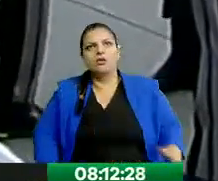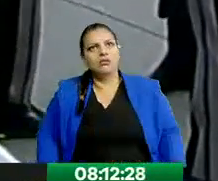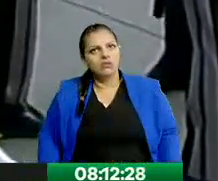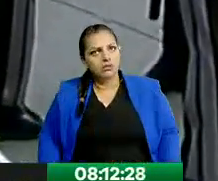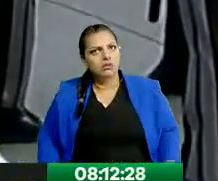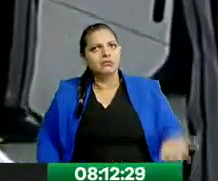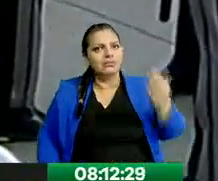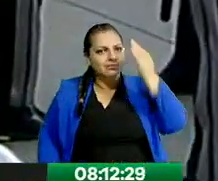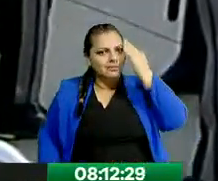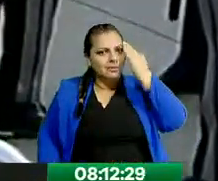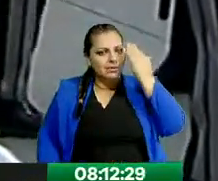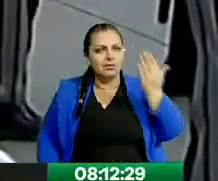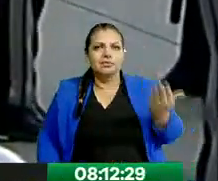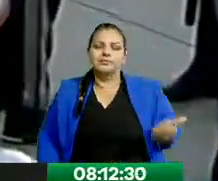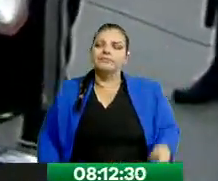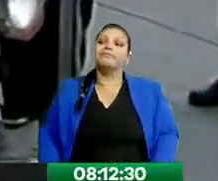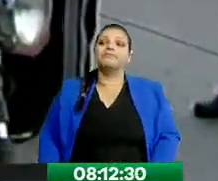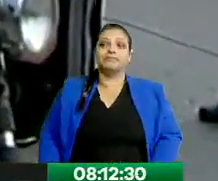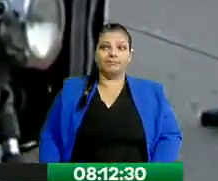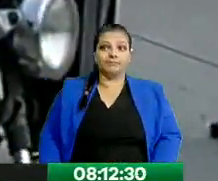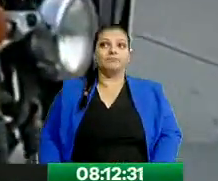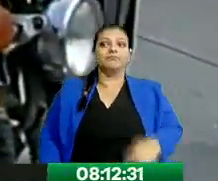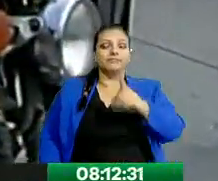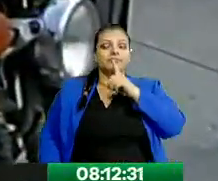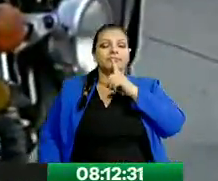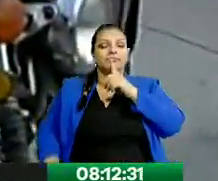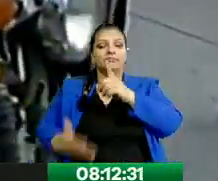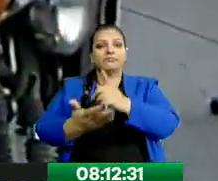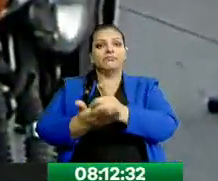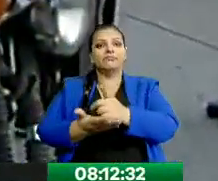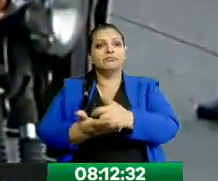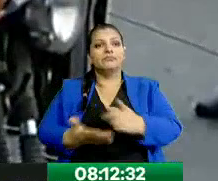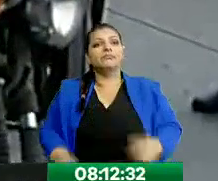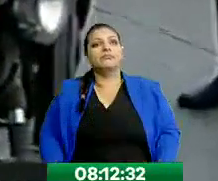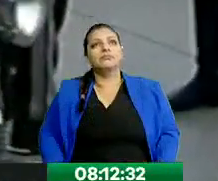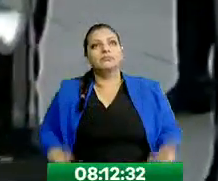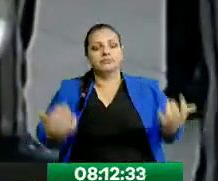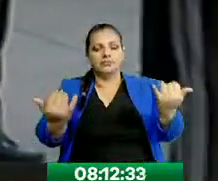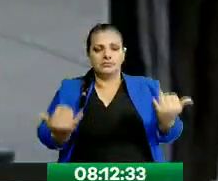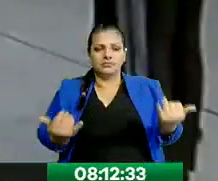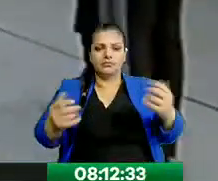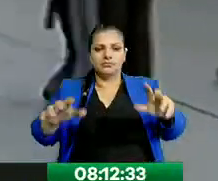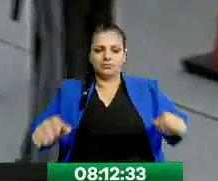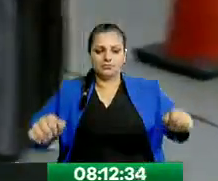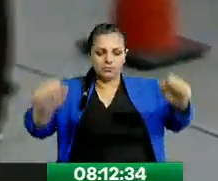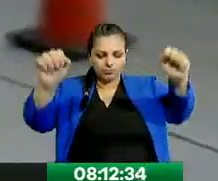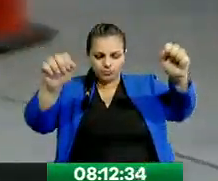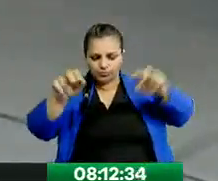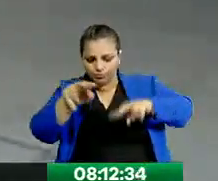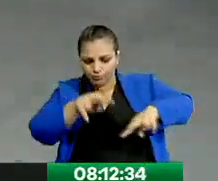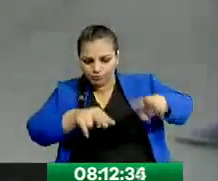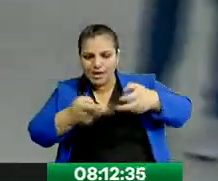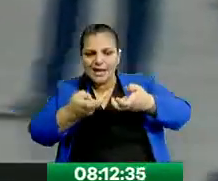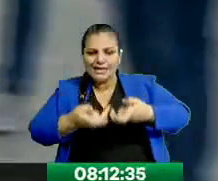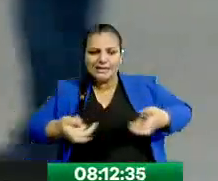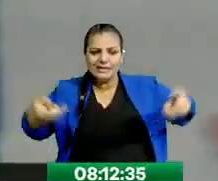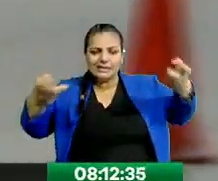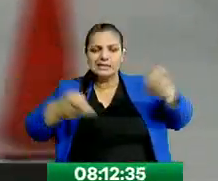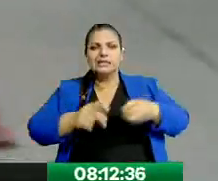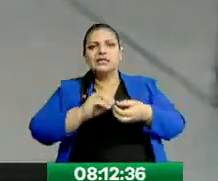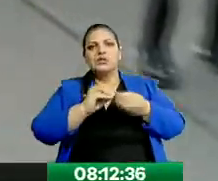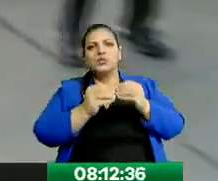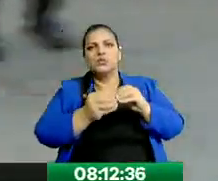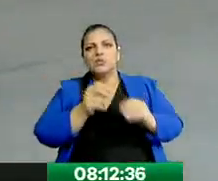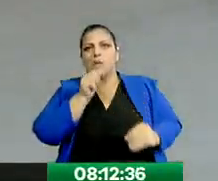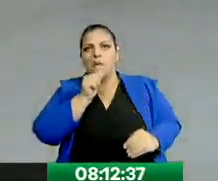alfanumérico presenta alguna anomalía, pues ese vehículo ingresa para investigaciones y se le hace el revendido químico con la disposición fiscal para detectar